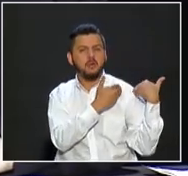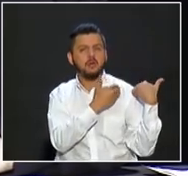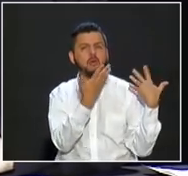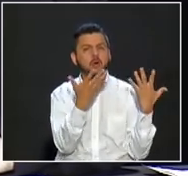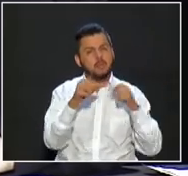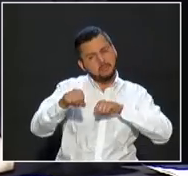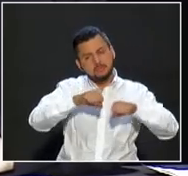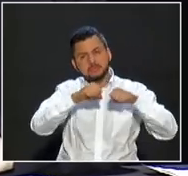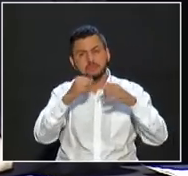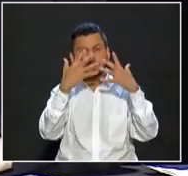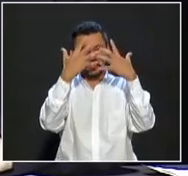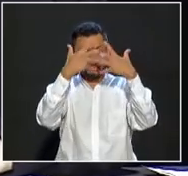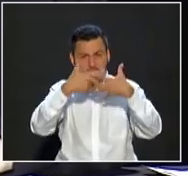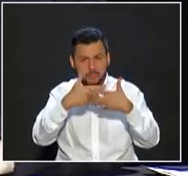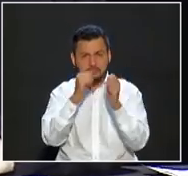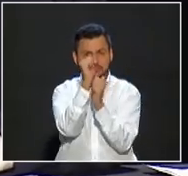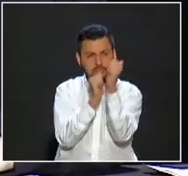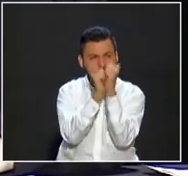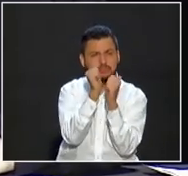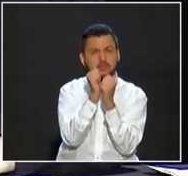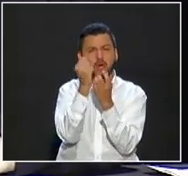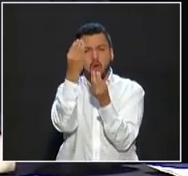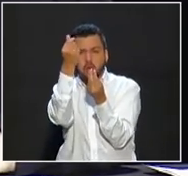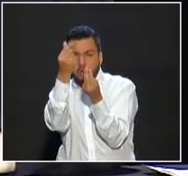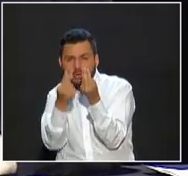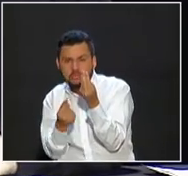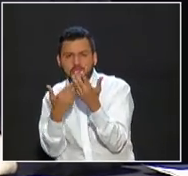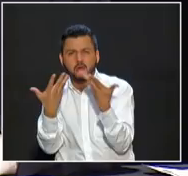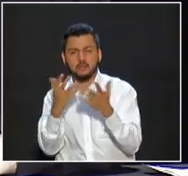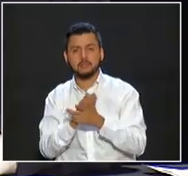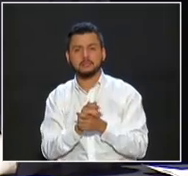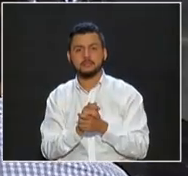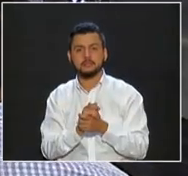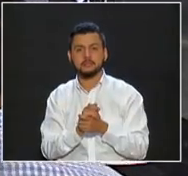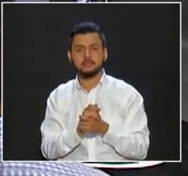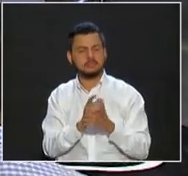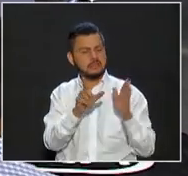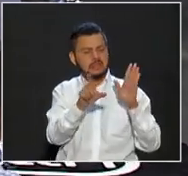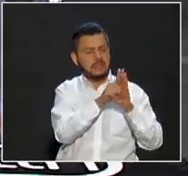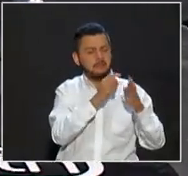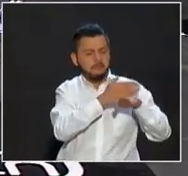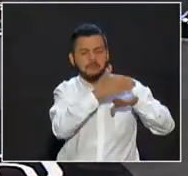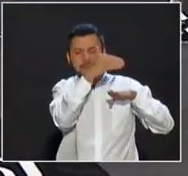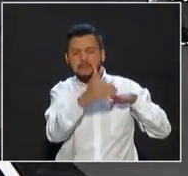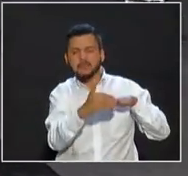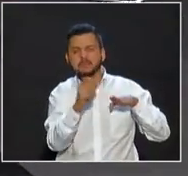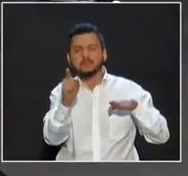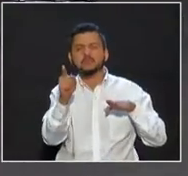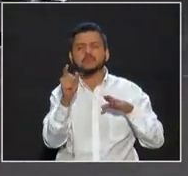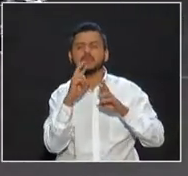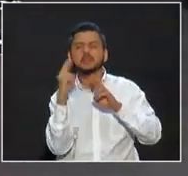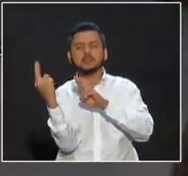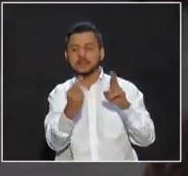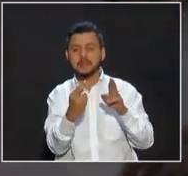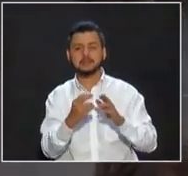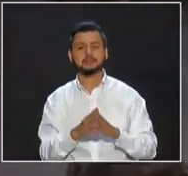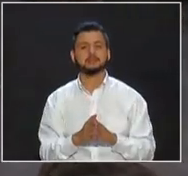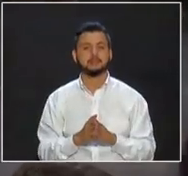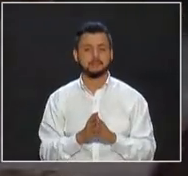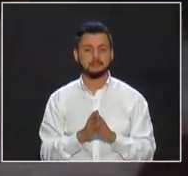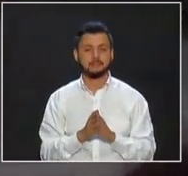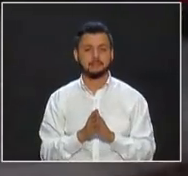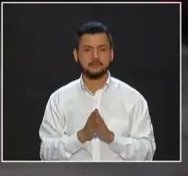actividades industriales y comerciales que hará para cumplir con este fax hoy en de minuto luego dar diez segundos a esta ausencia